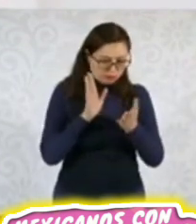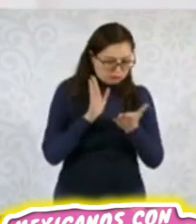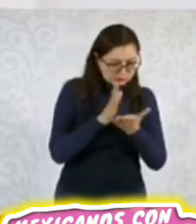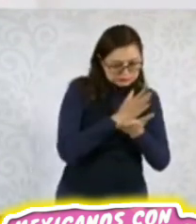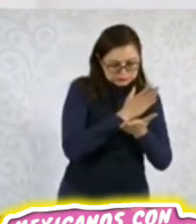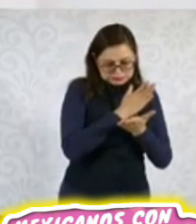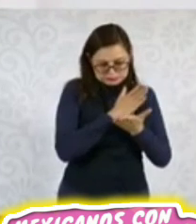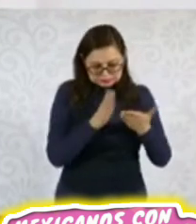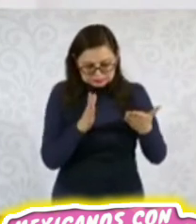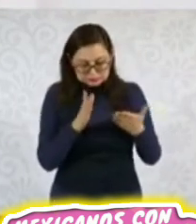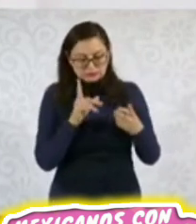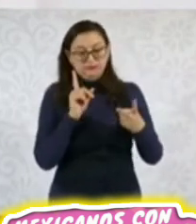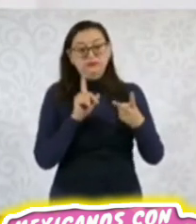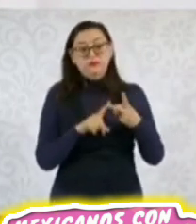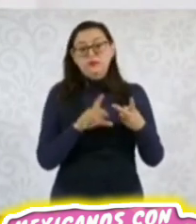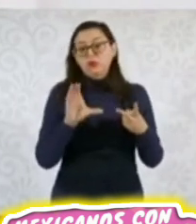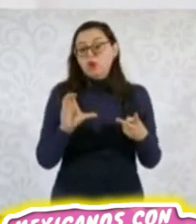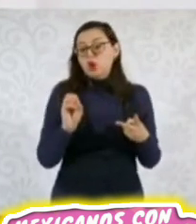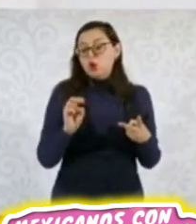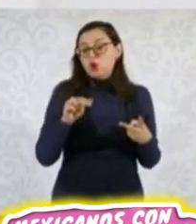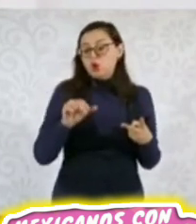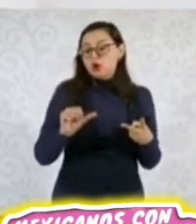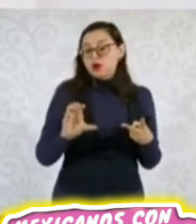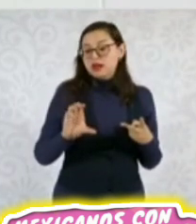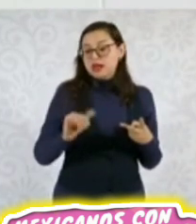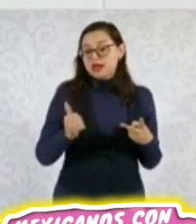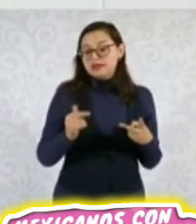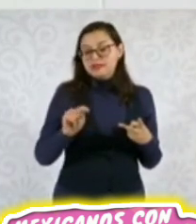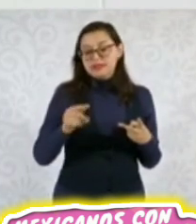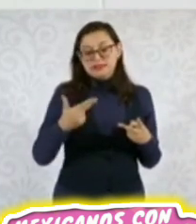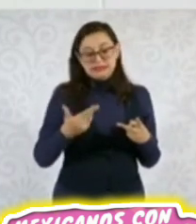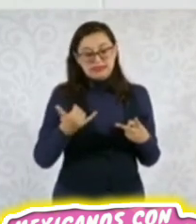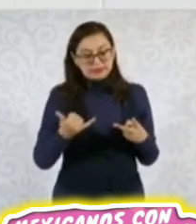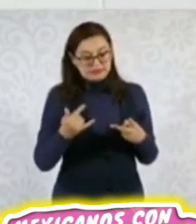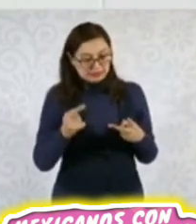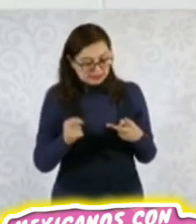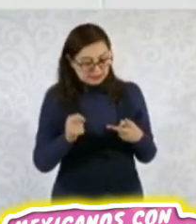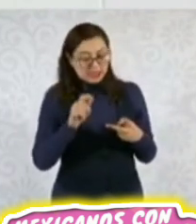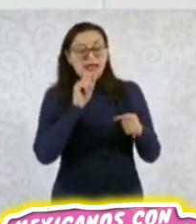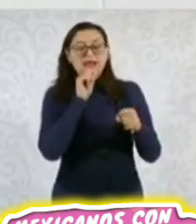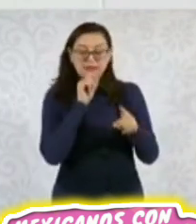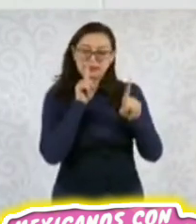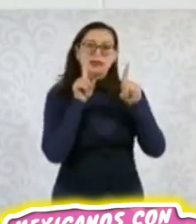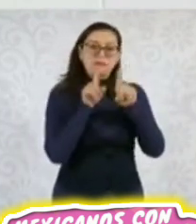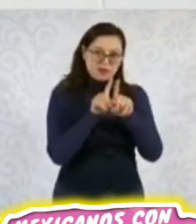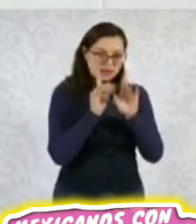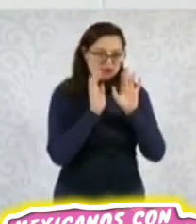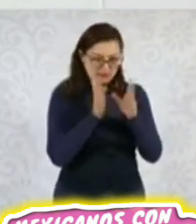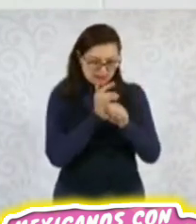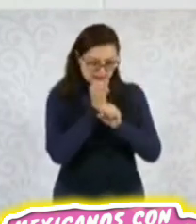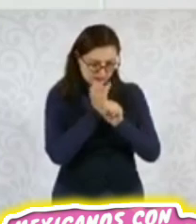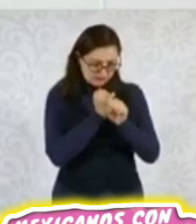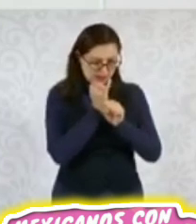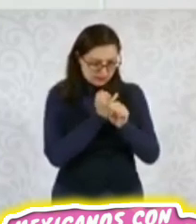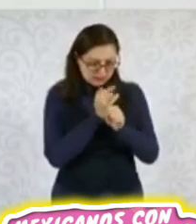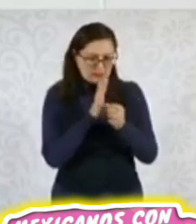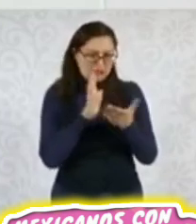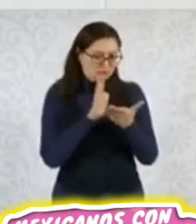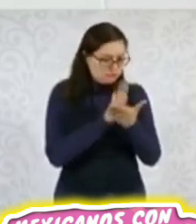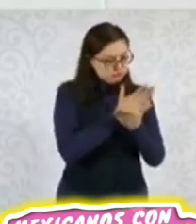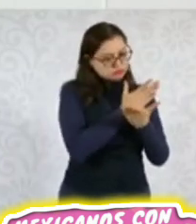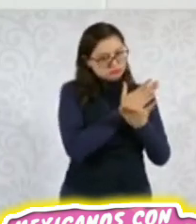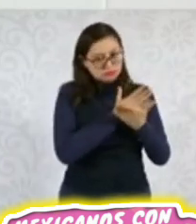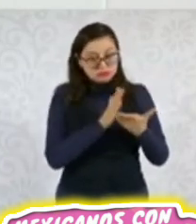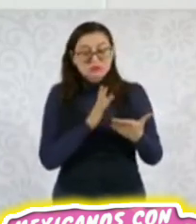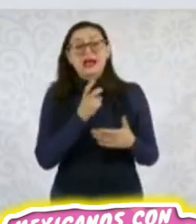desarrolló otra, con los institutos de investigación, otra tecnología. Y el objetivo pues es que esta tecnología se